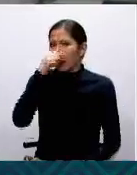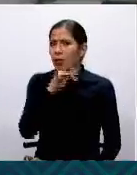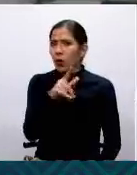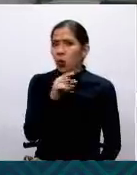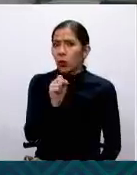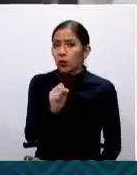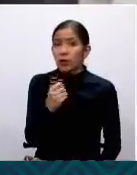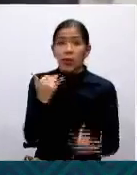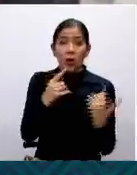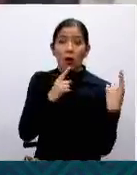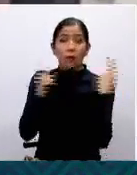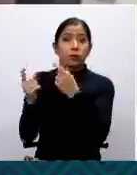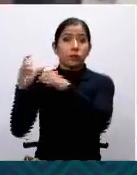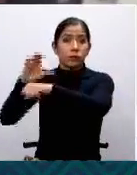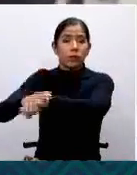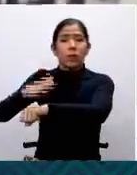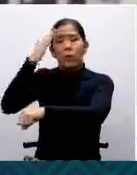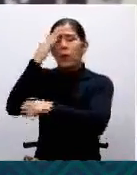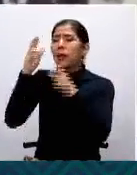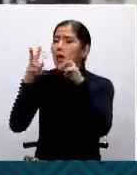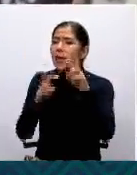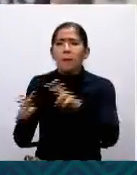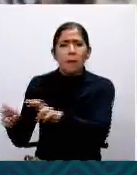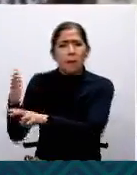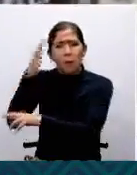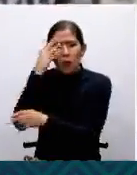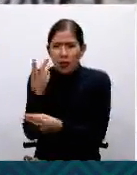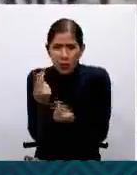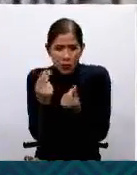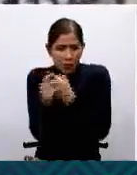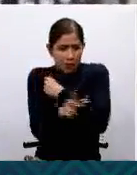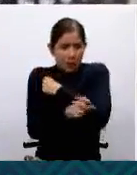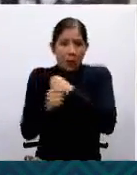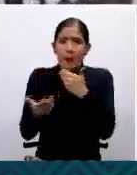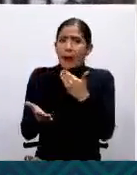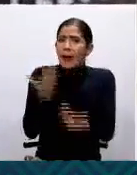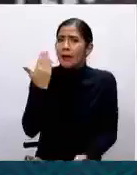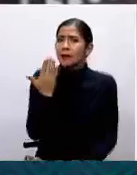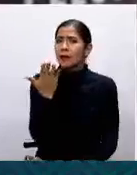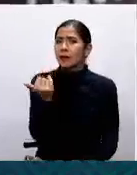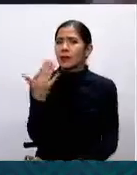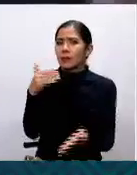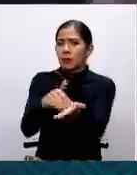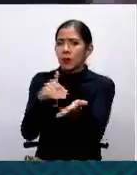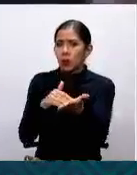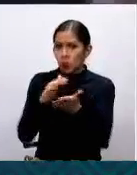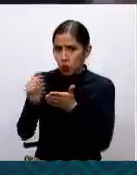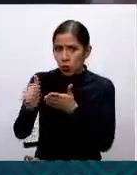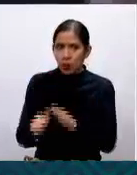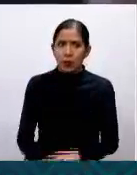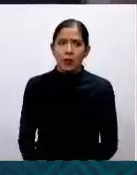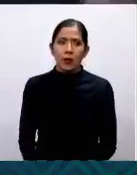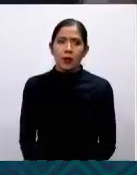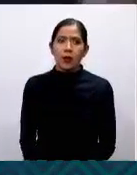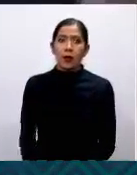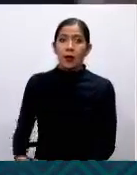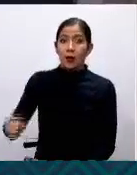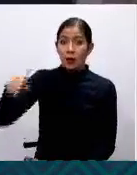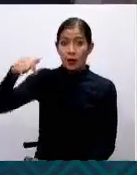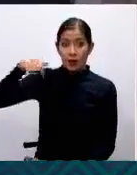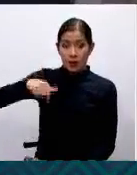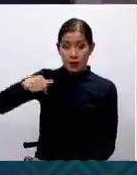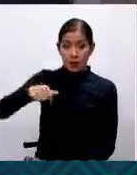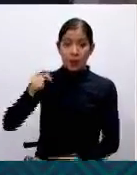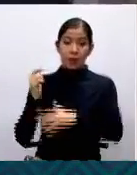aprehensión y es investigado por el desfalco millonario de casi 15 millones de dólares a Cotas. Desde Migración en